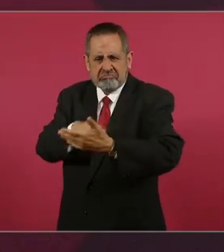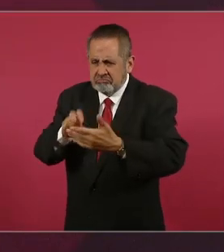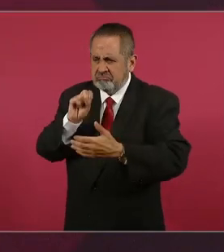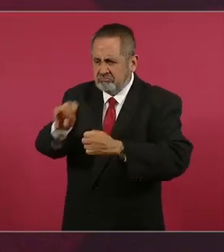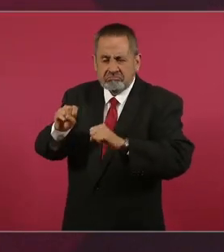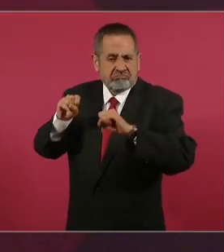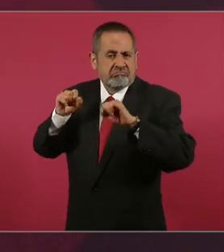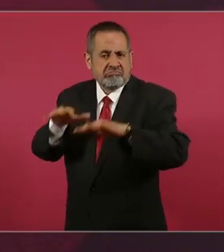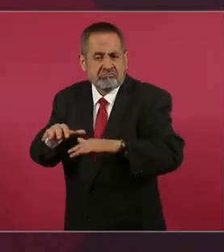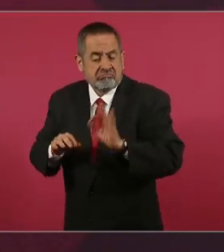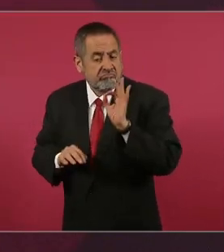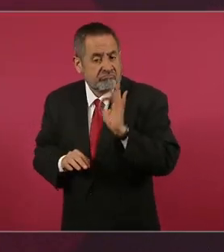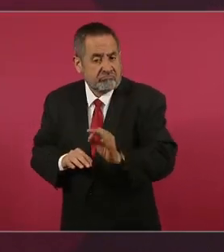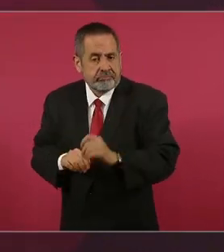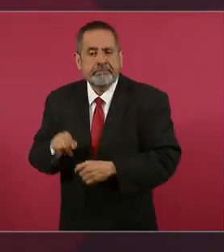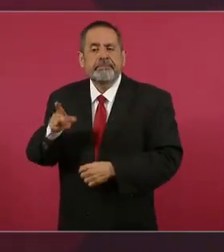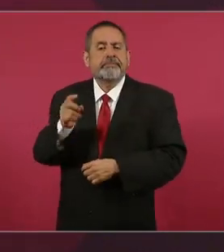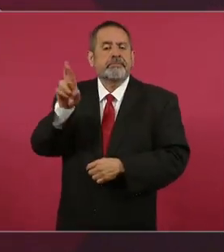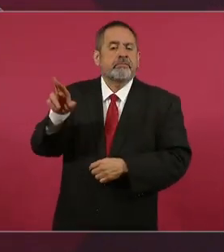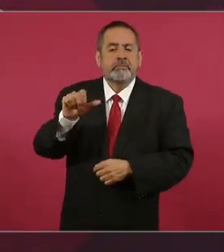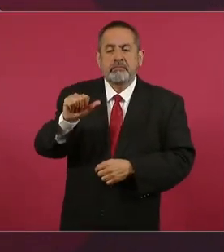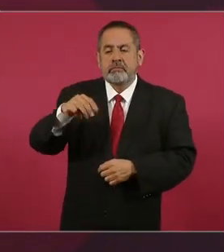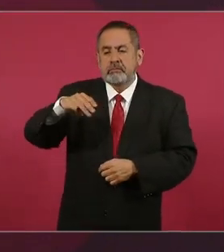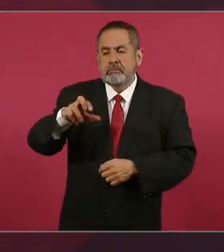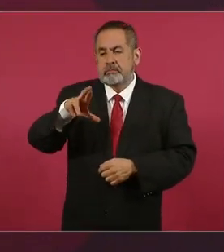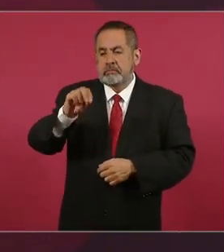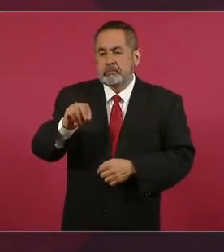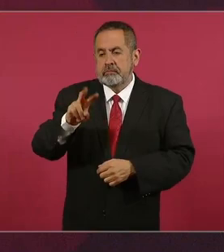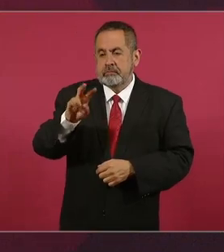Y el doctor Américo Villarreal ganó